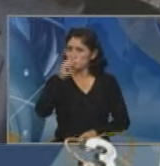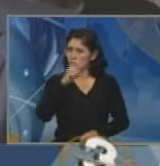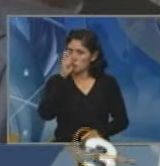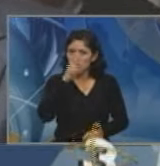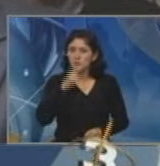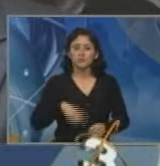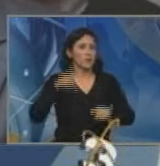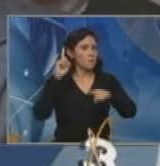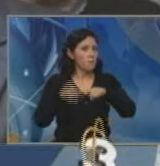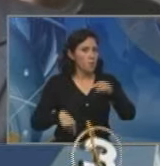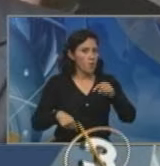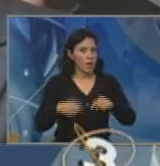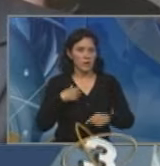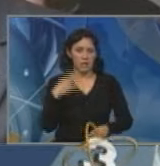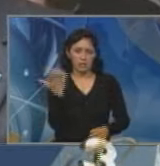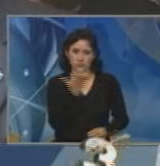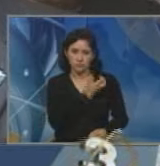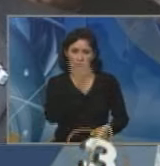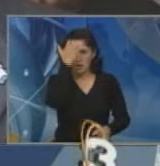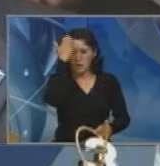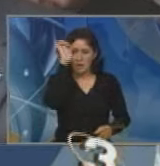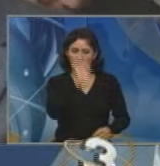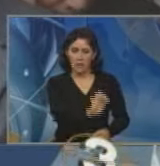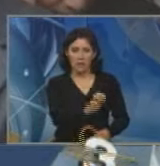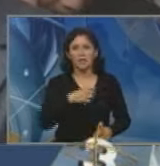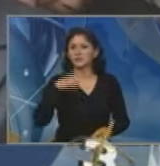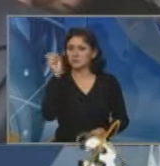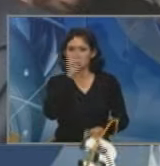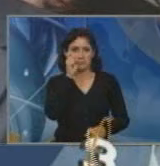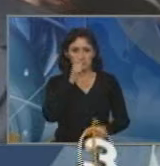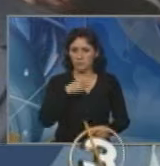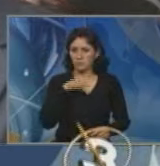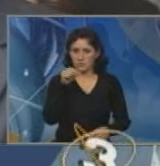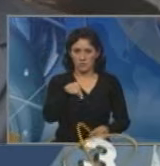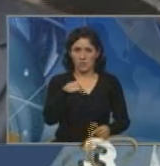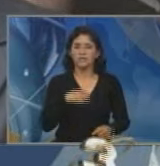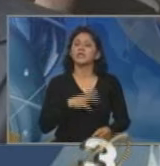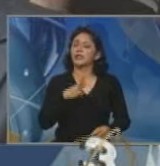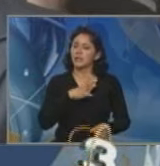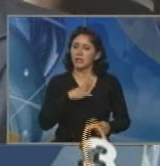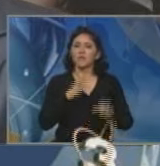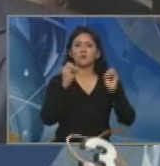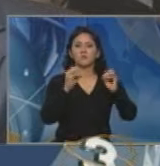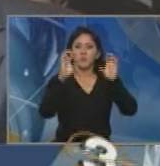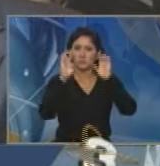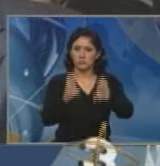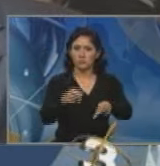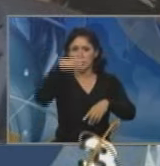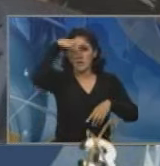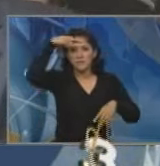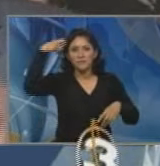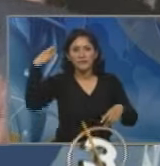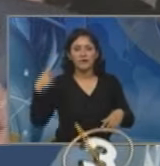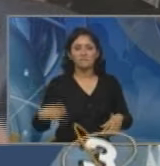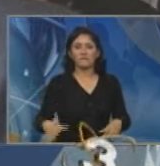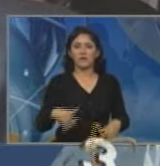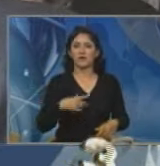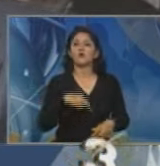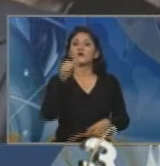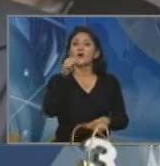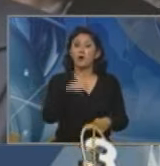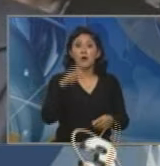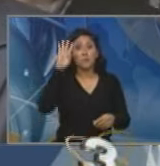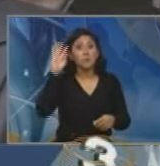trampas unos a otros. Hay que poner puentes de oportunidad, porque el trabajo es por